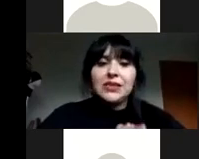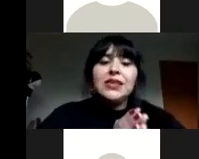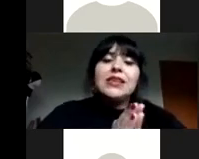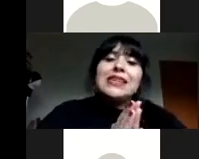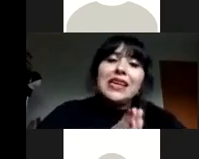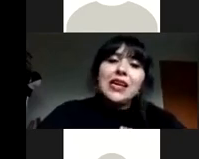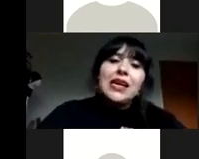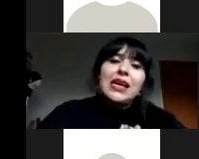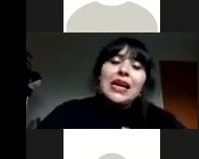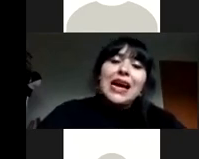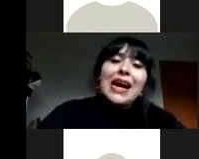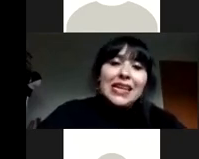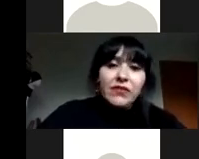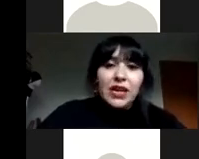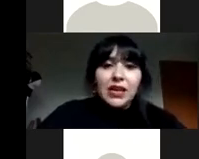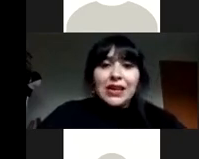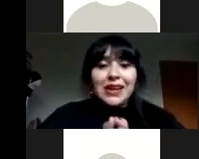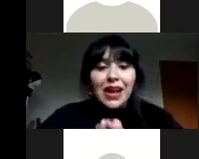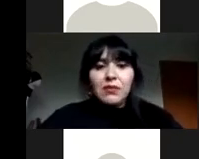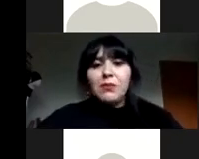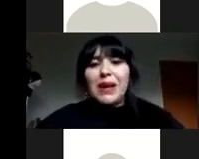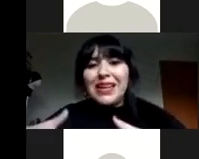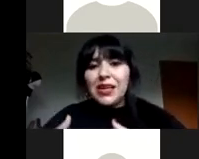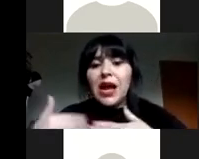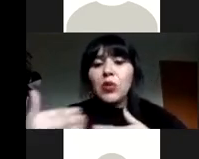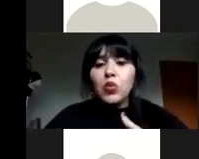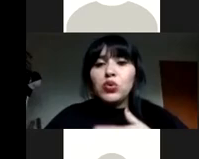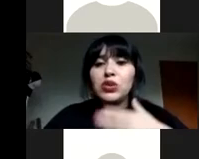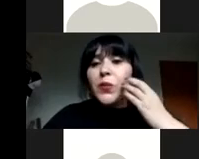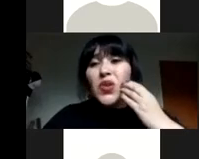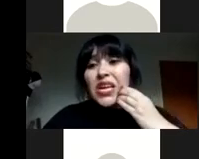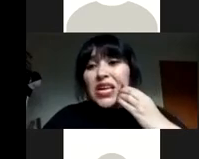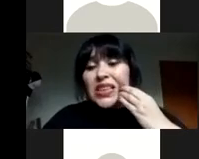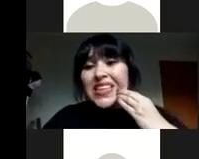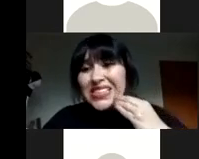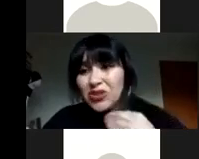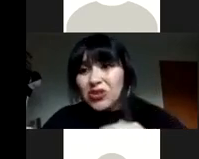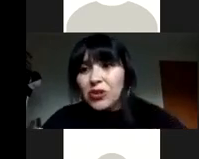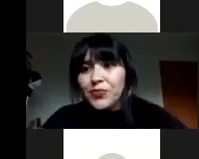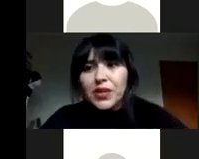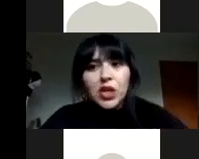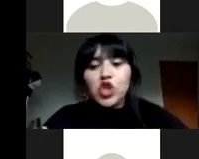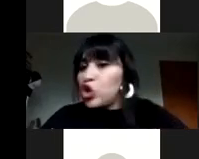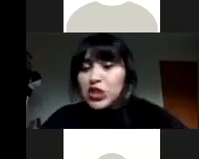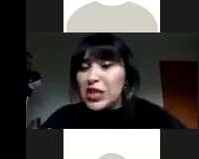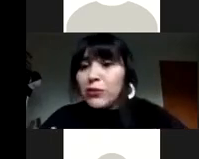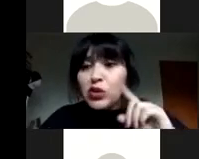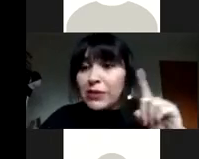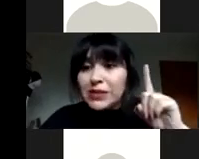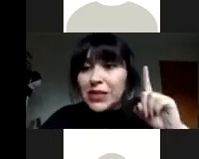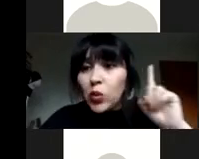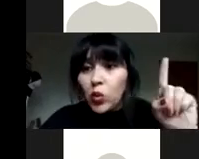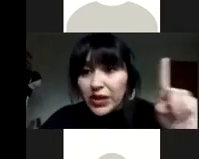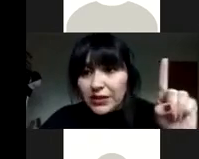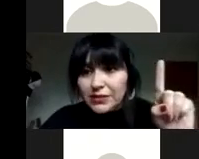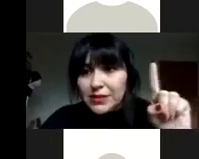psicotrópicas que alivien, calmen, paleen algún tipo de daño, no tenemos